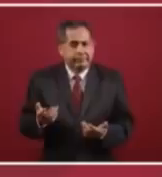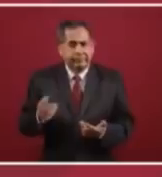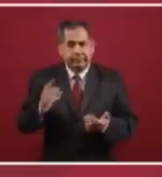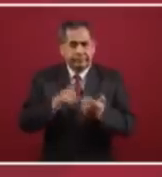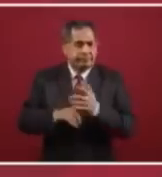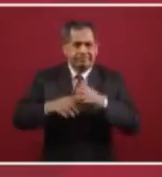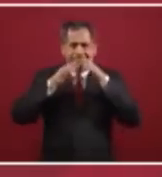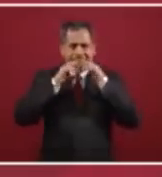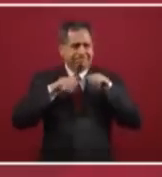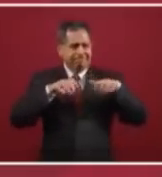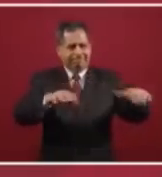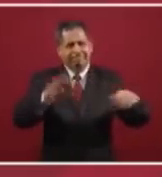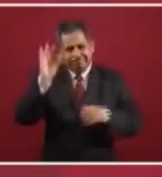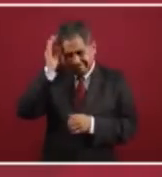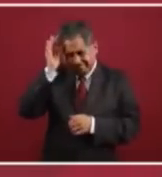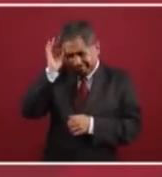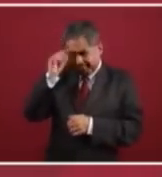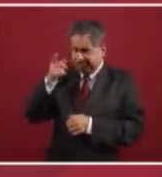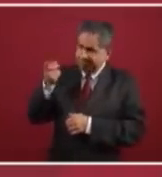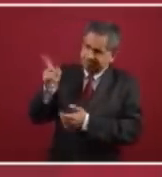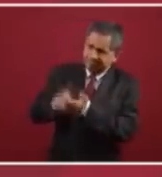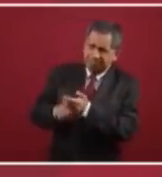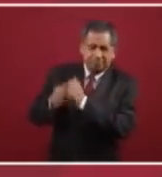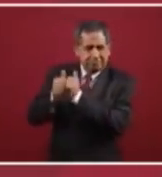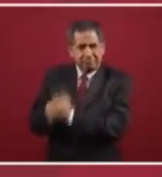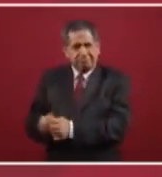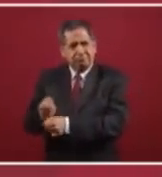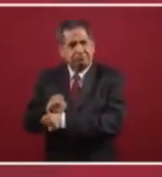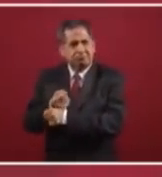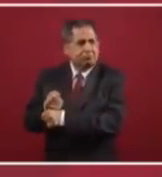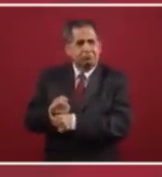haciendas con peones acasillados,